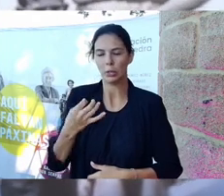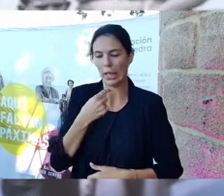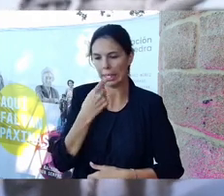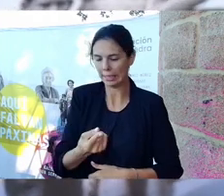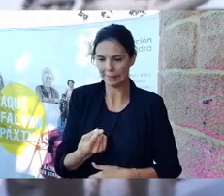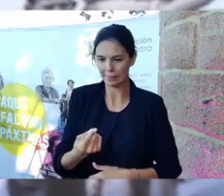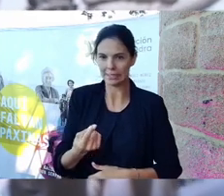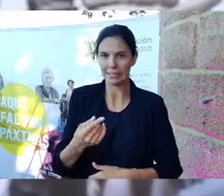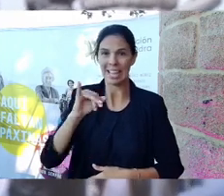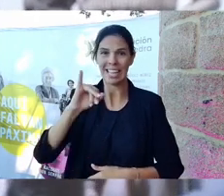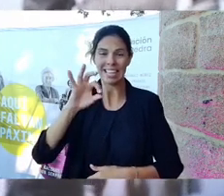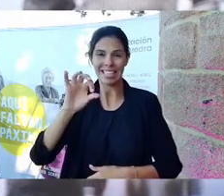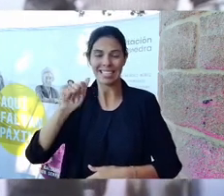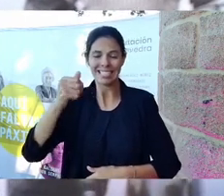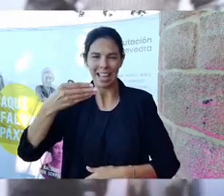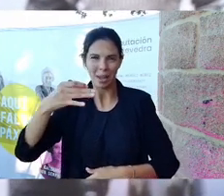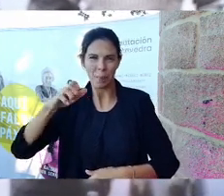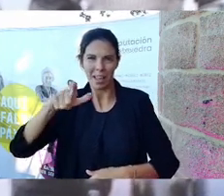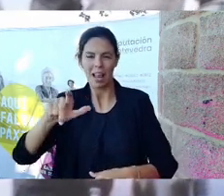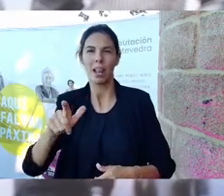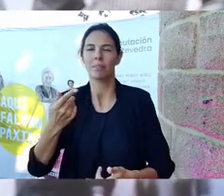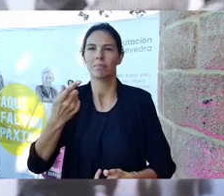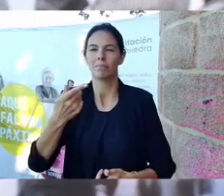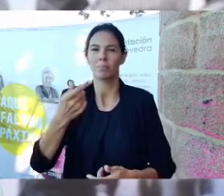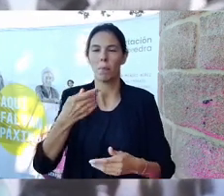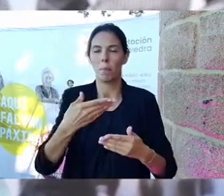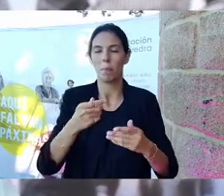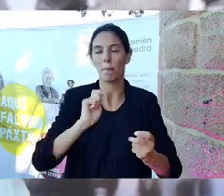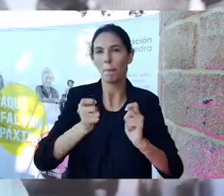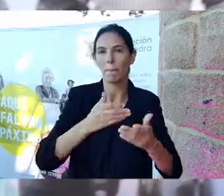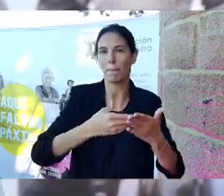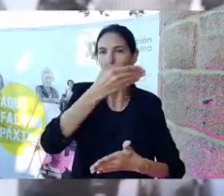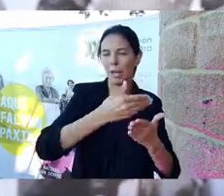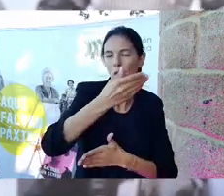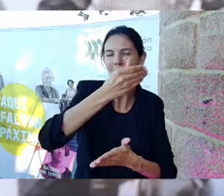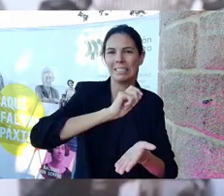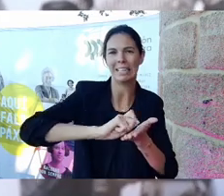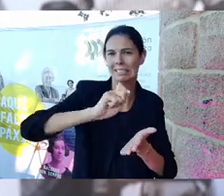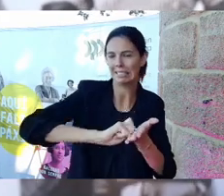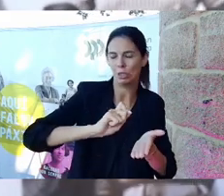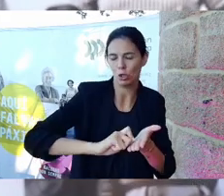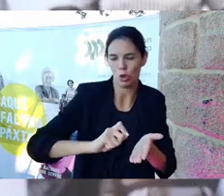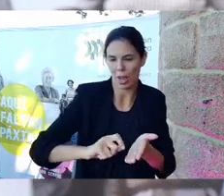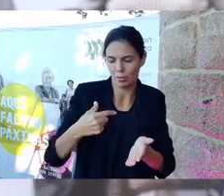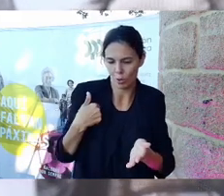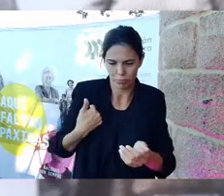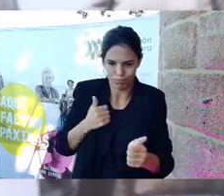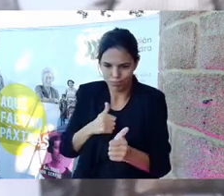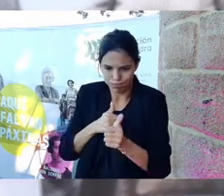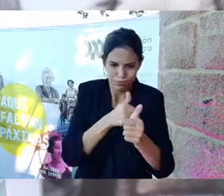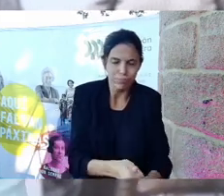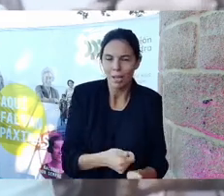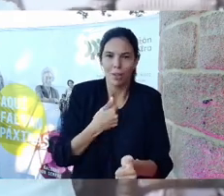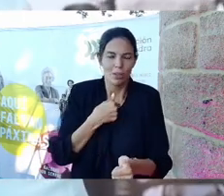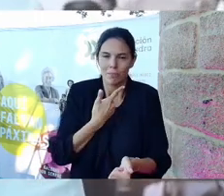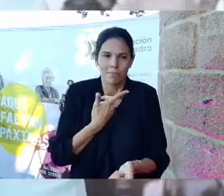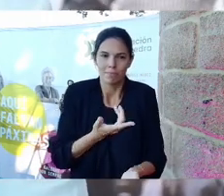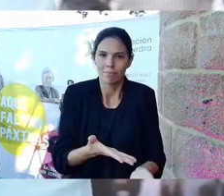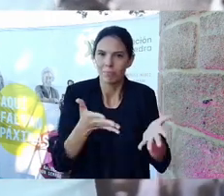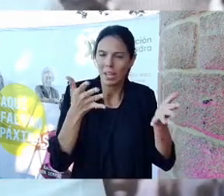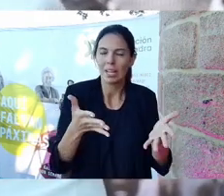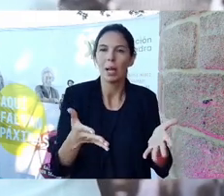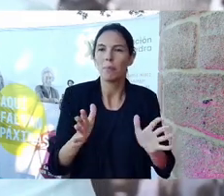Que teño que reconocer que Isabel San Sebastián, aparte de unha periodista e escritora que sigo e